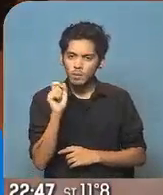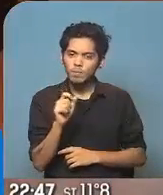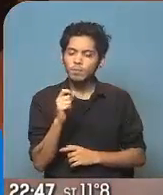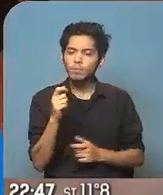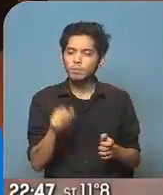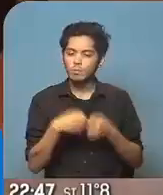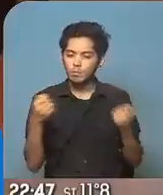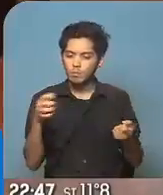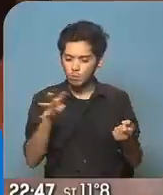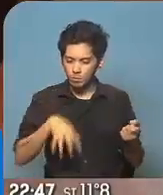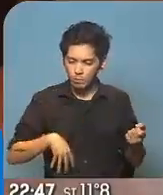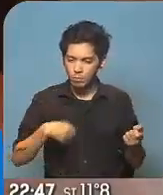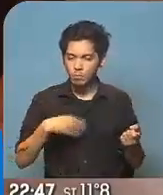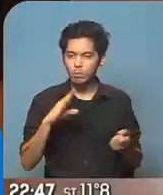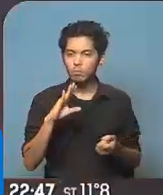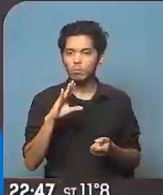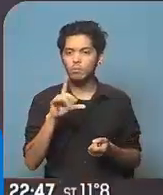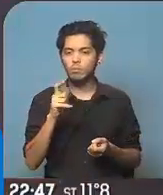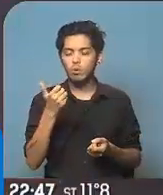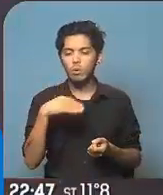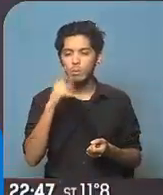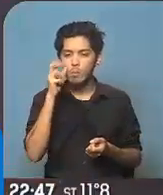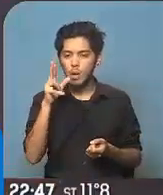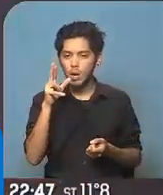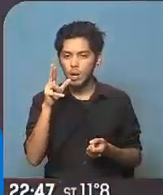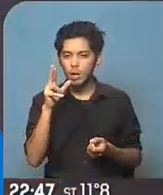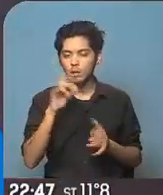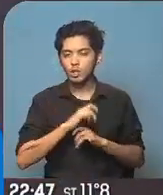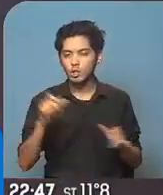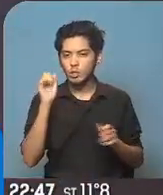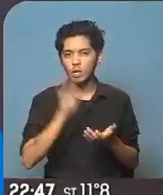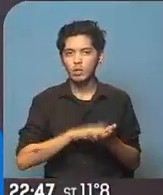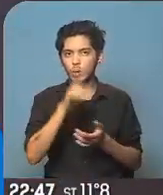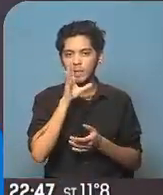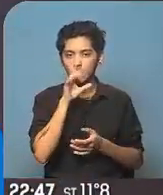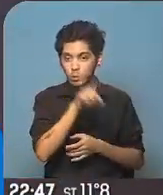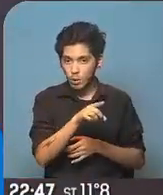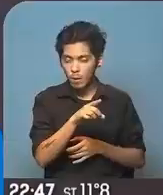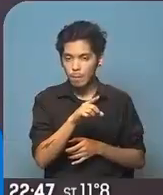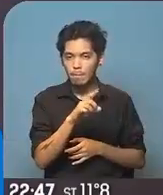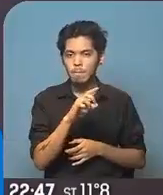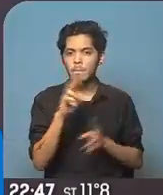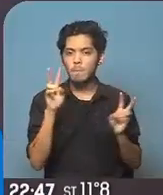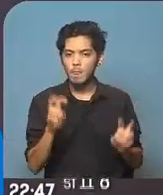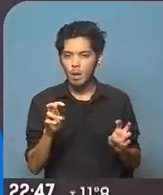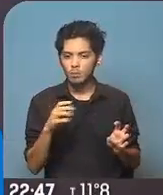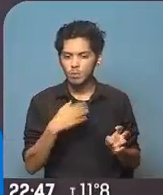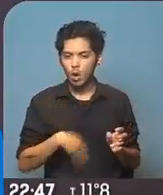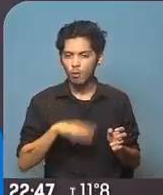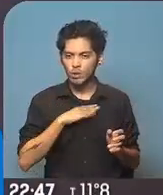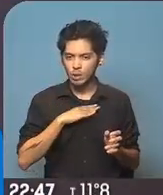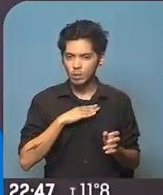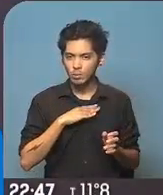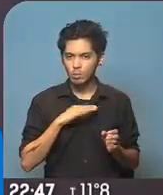artículo extenso que sacó Bloomberg, la agencia de noticias de Estados Unidos, sobre él. Su título es vulgar, ofensivo,